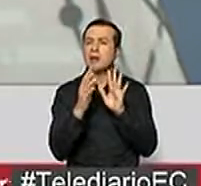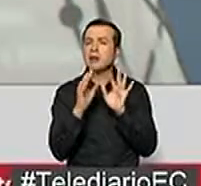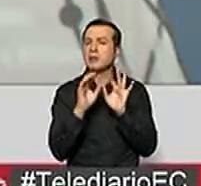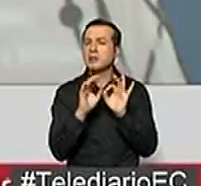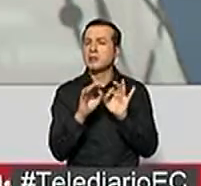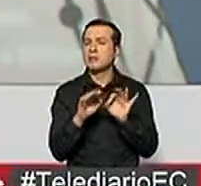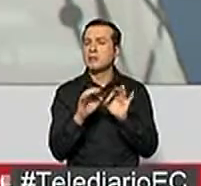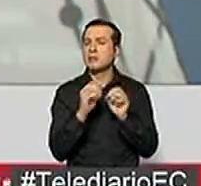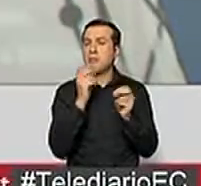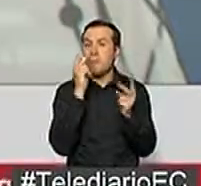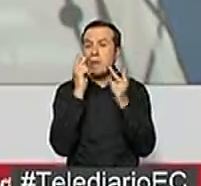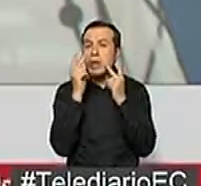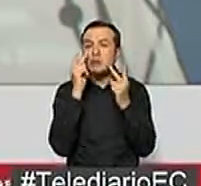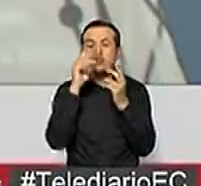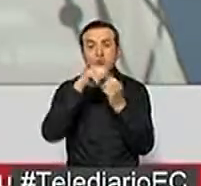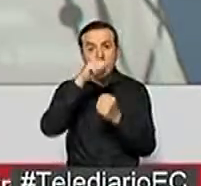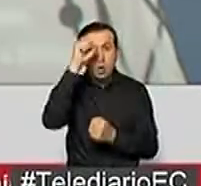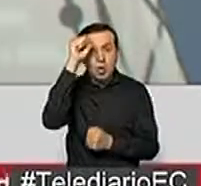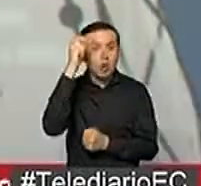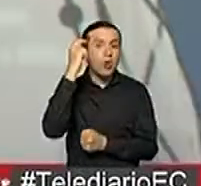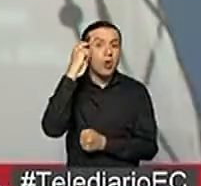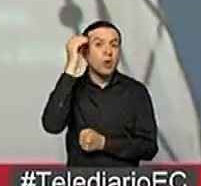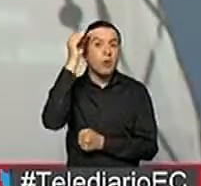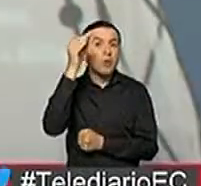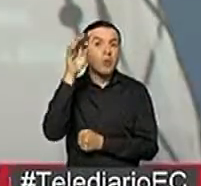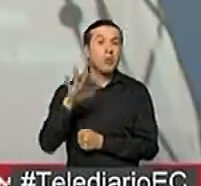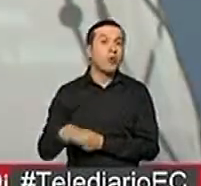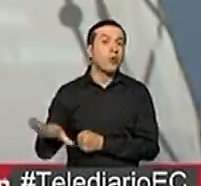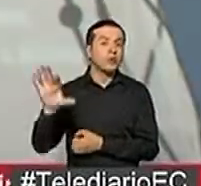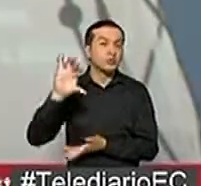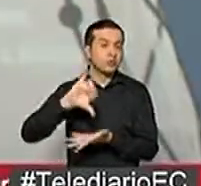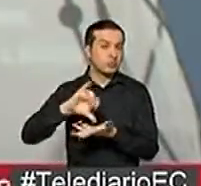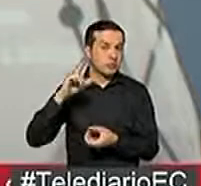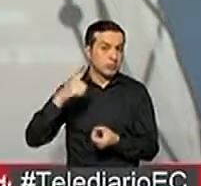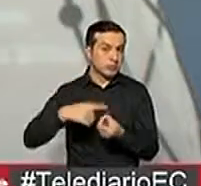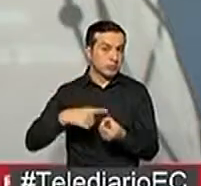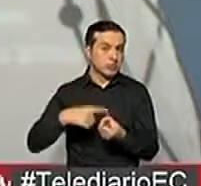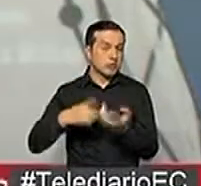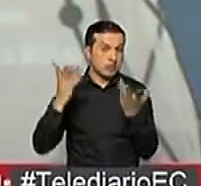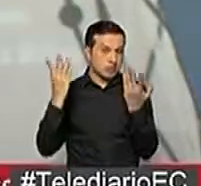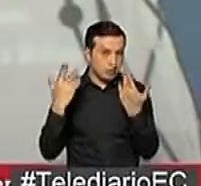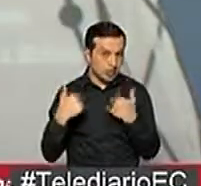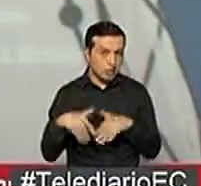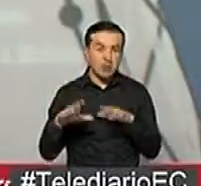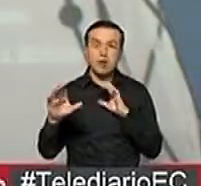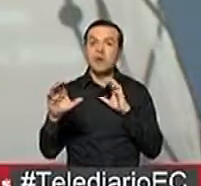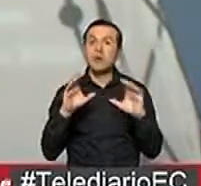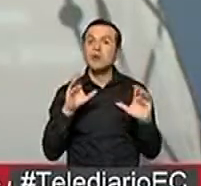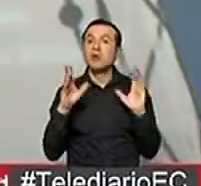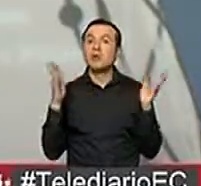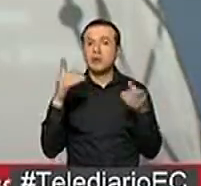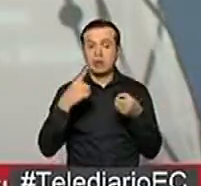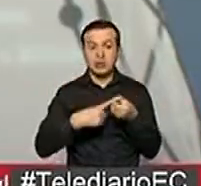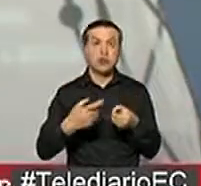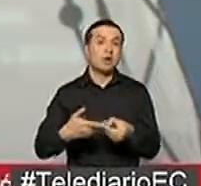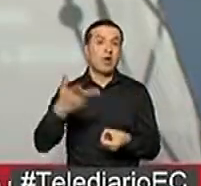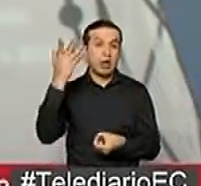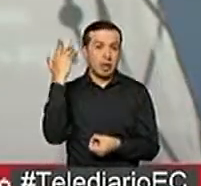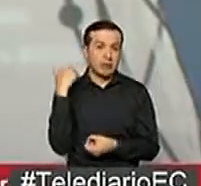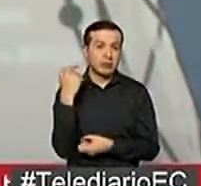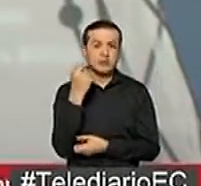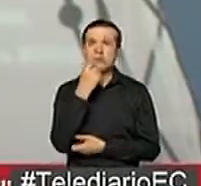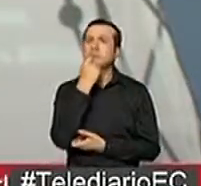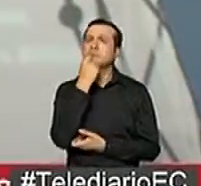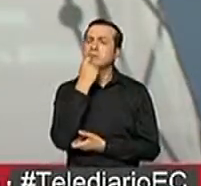Una serie de visiones que tienen que ver con la vida de la ciudad. Finalmente vamos a hablar un poco de cómo era Quito en esa época, pero cómo